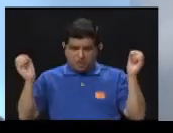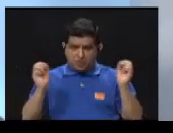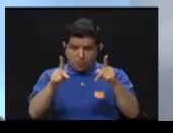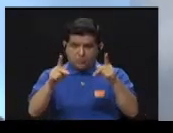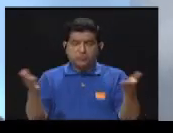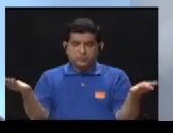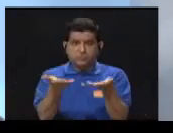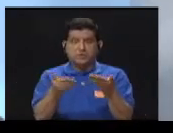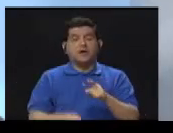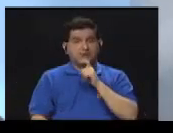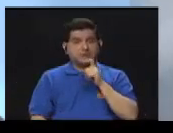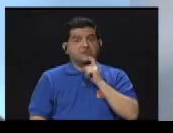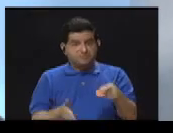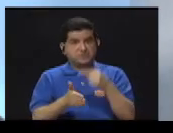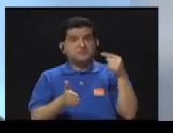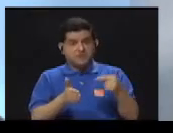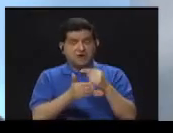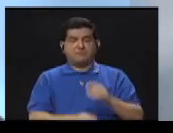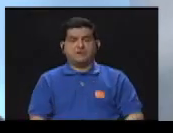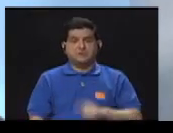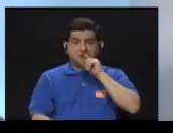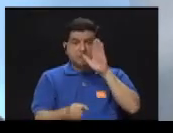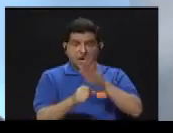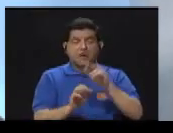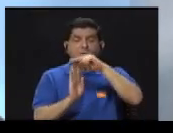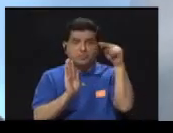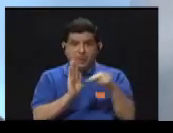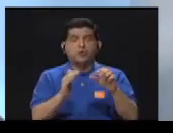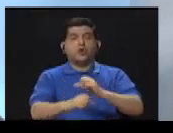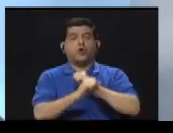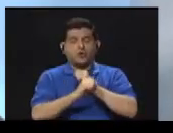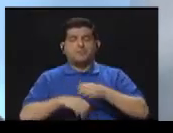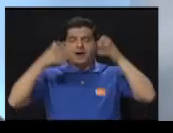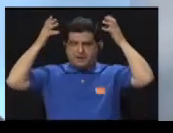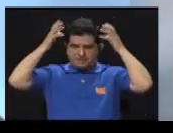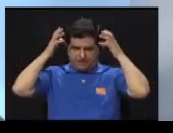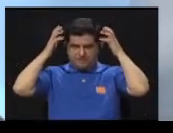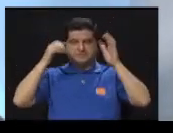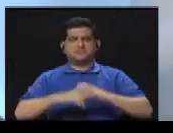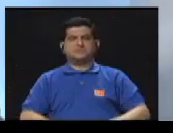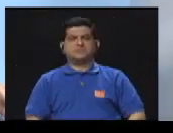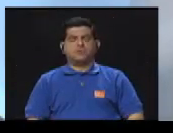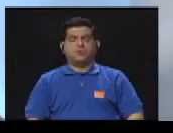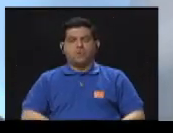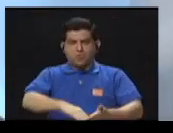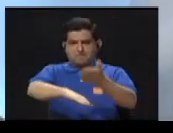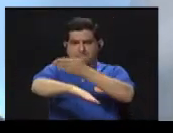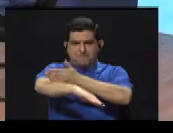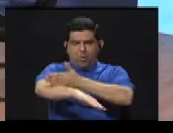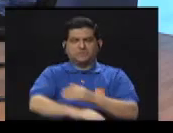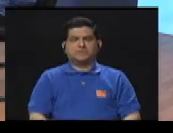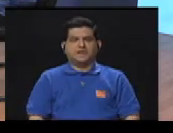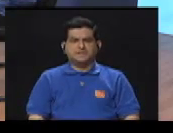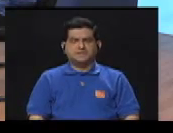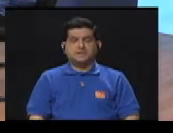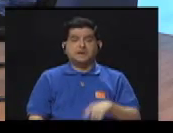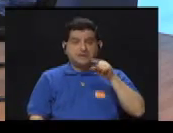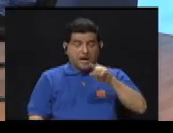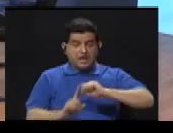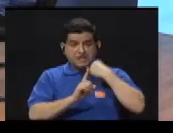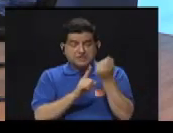abrió las puertas de la obra, cosa que también es difícil porque hay que cumplir con ciertas normas de seguridad, usar casco, usar botas con suela grande,